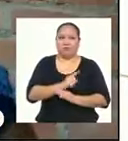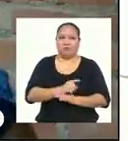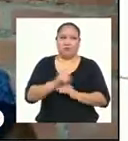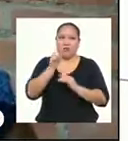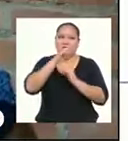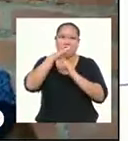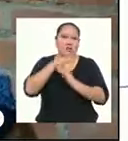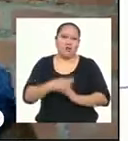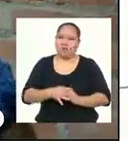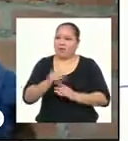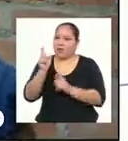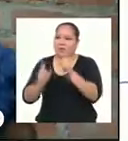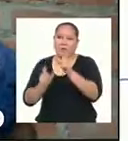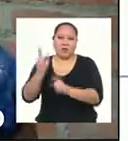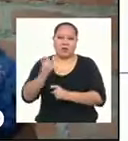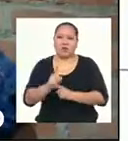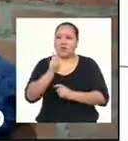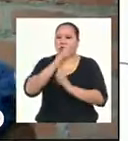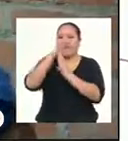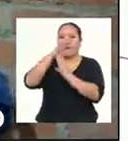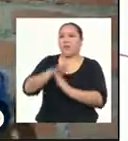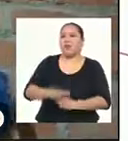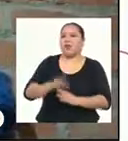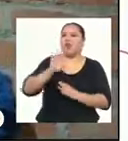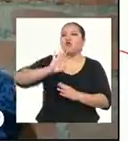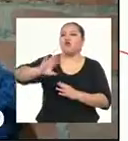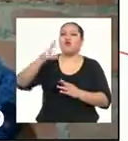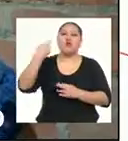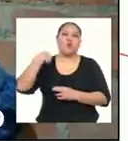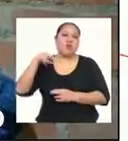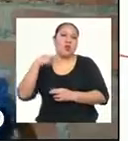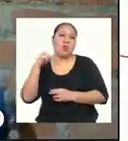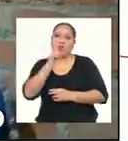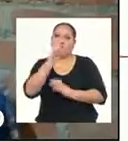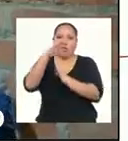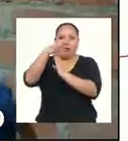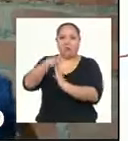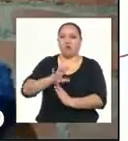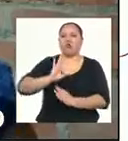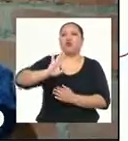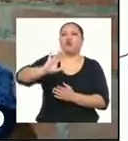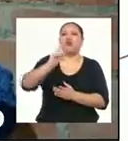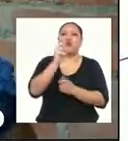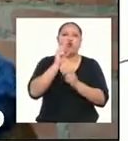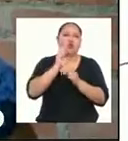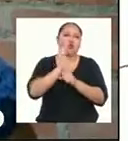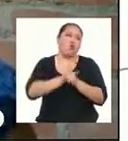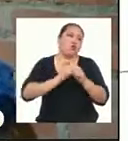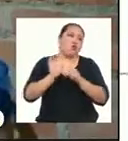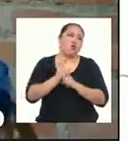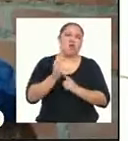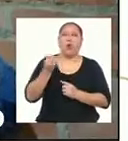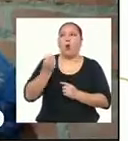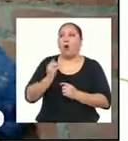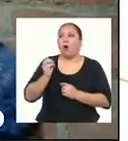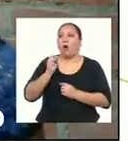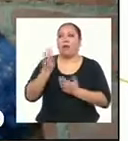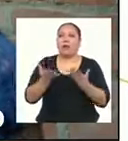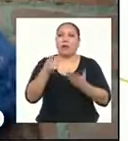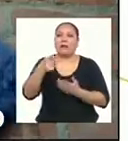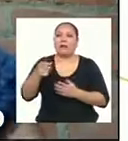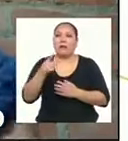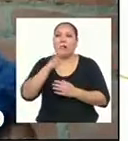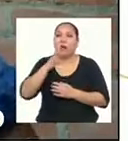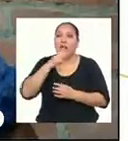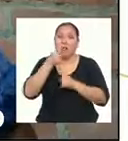personas, no discriminar su religión, ni mucho menos su cultura, o porque hablan distintas lenguas.